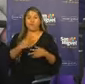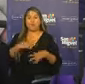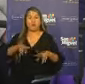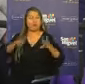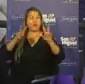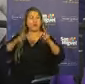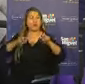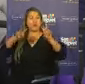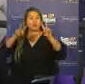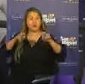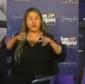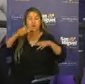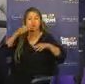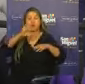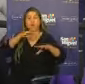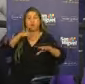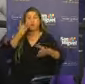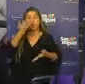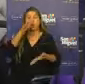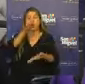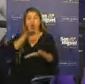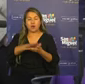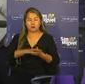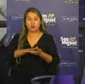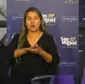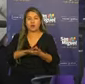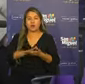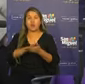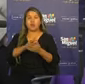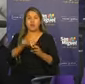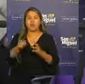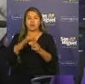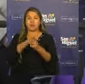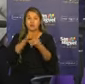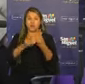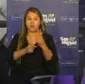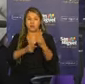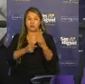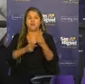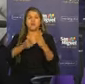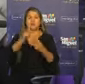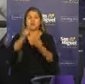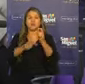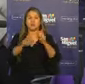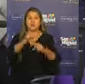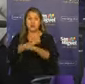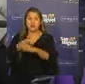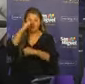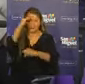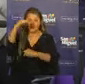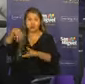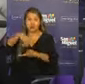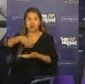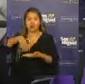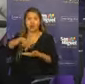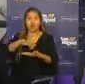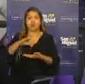enfáticamente el cruel asesinato de los tres carabineros en la comuna de